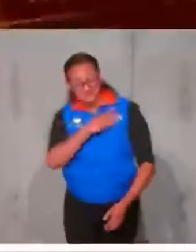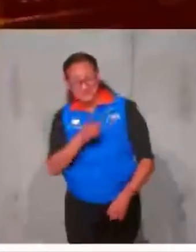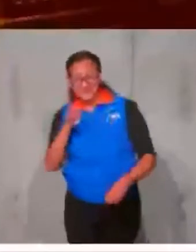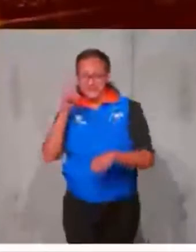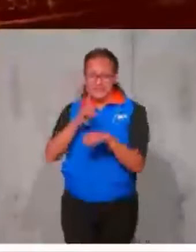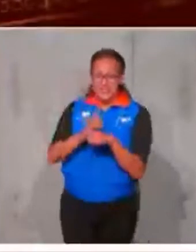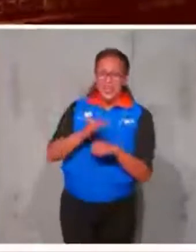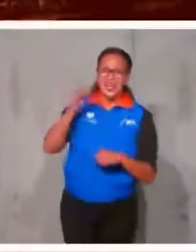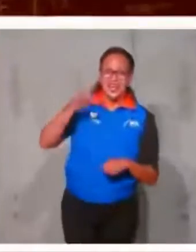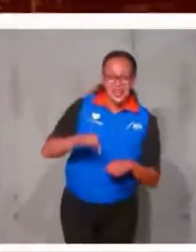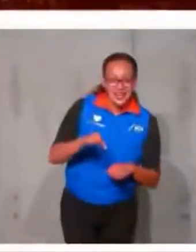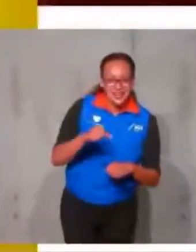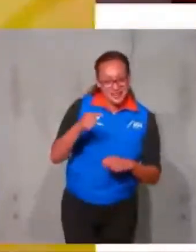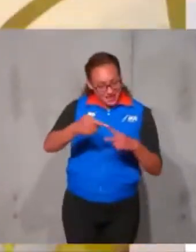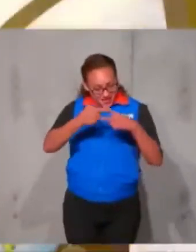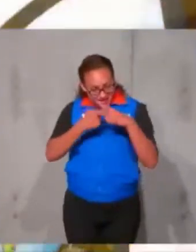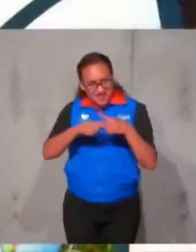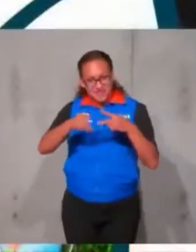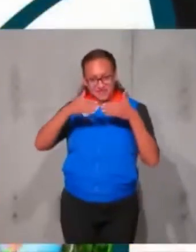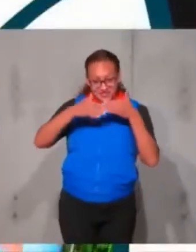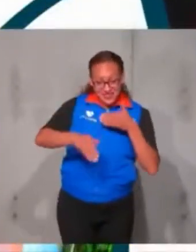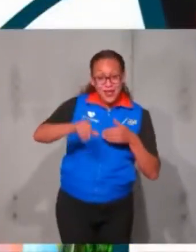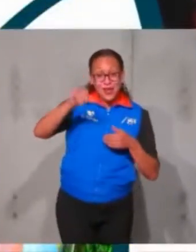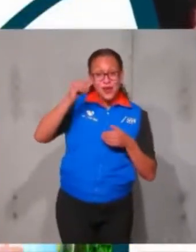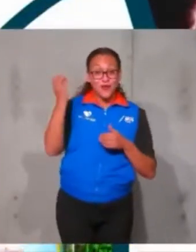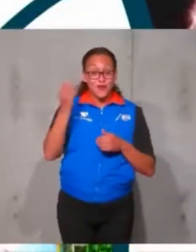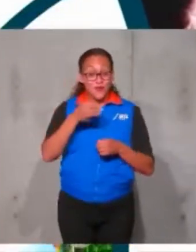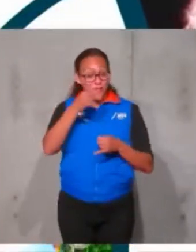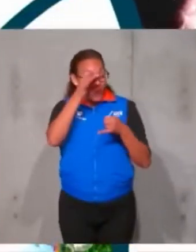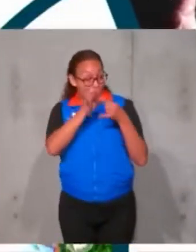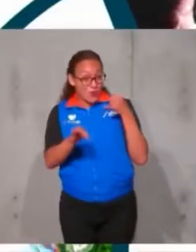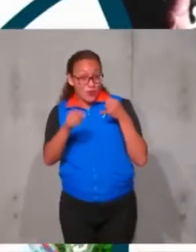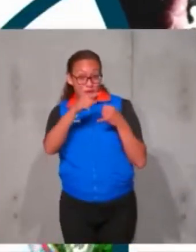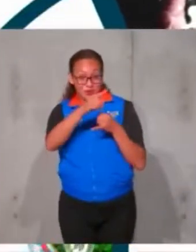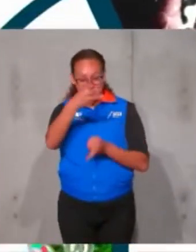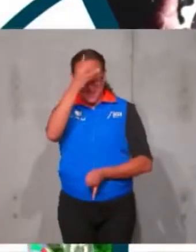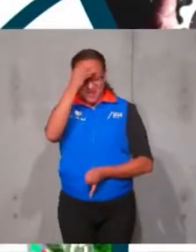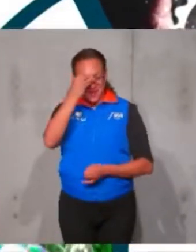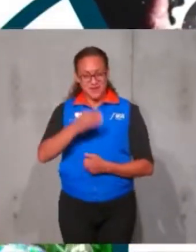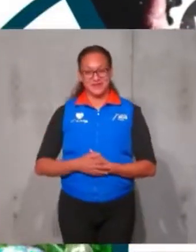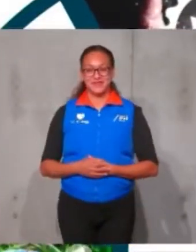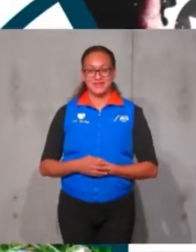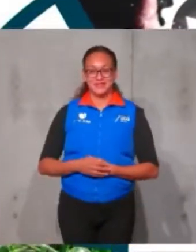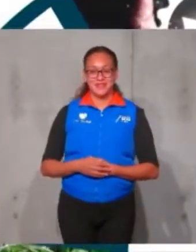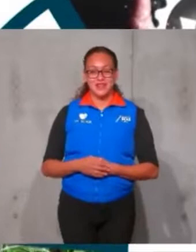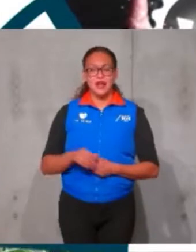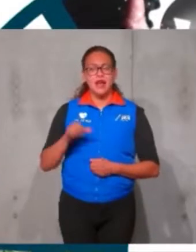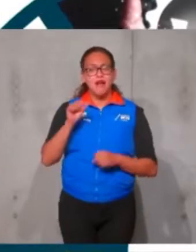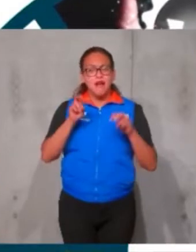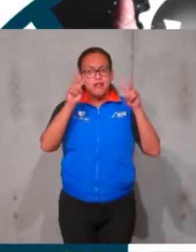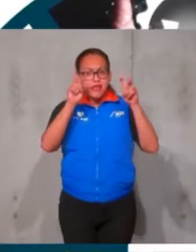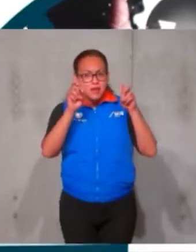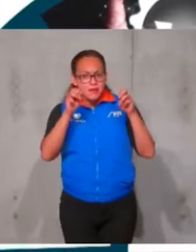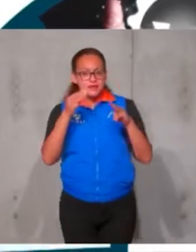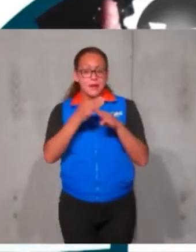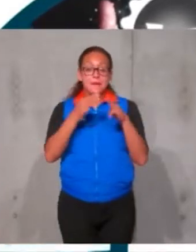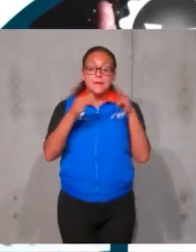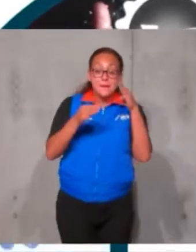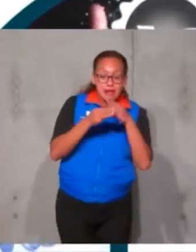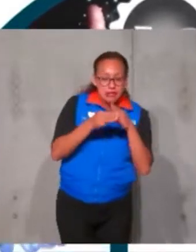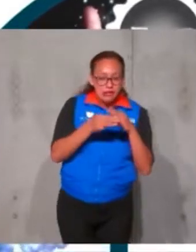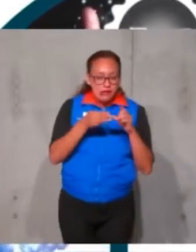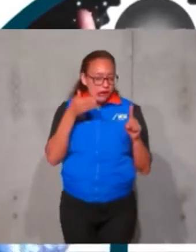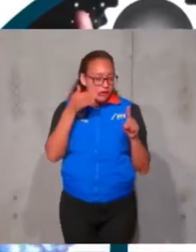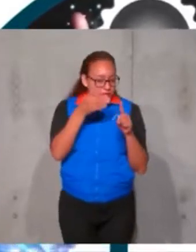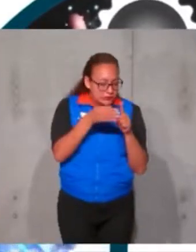Hola, buenos días a todos. Estamos aquí para arrancar este último foro de aprendizaje. Definamos los temas materiales